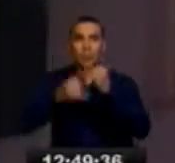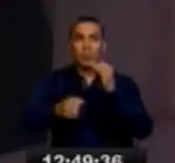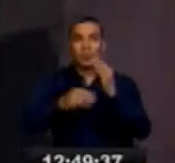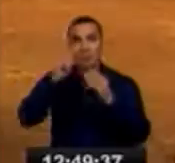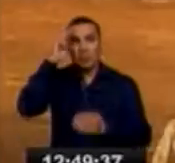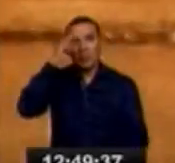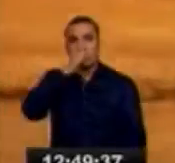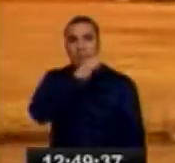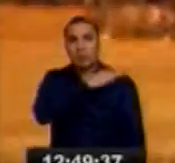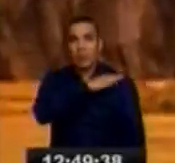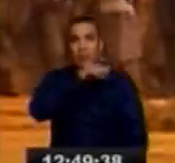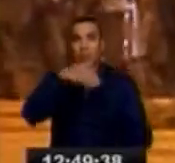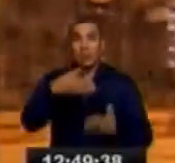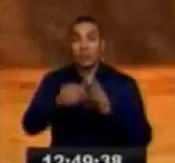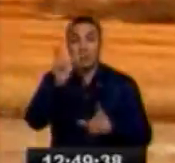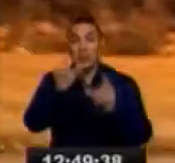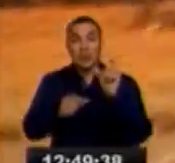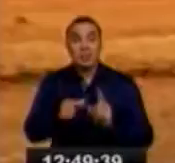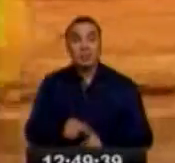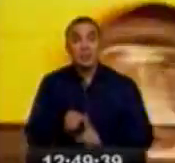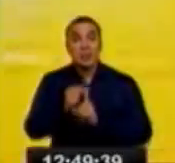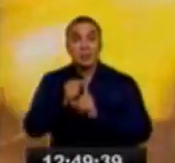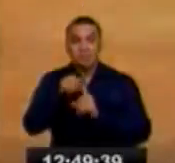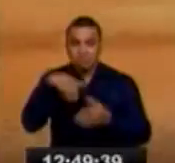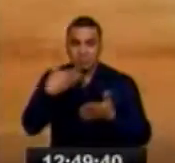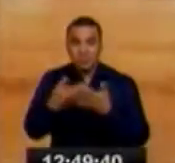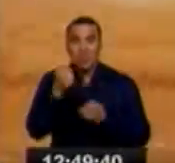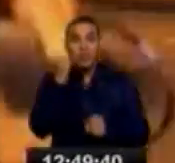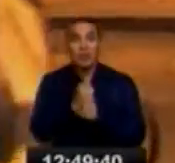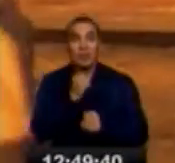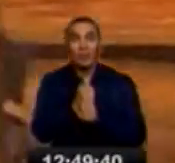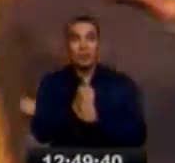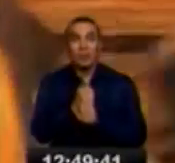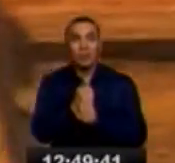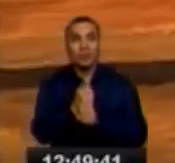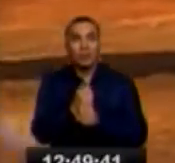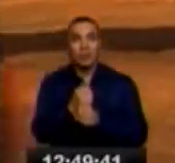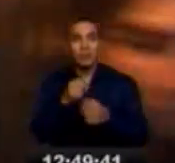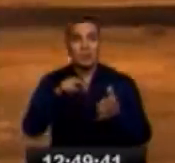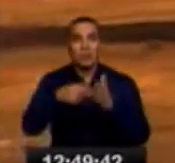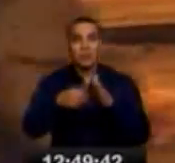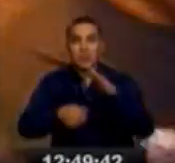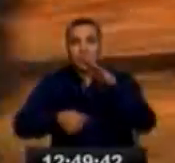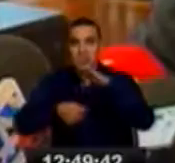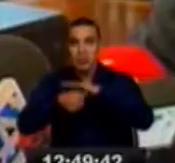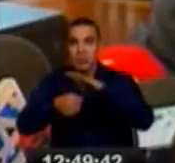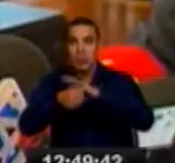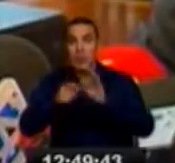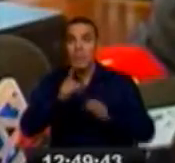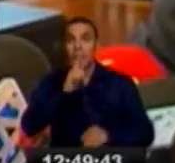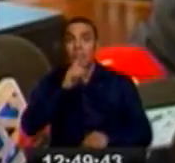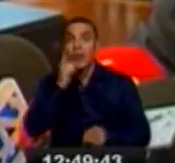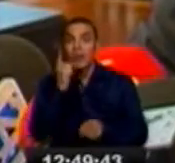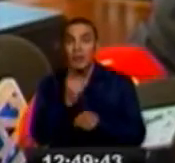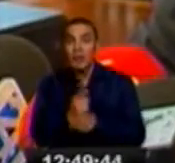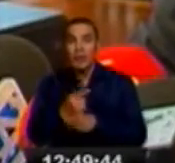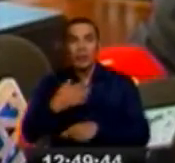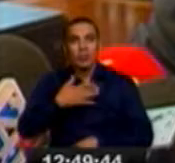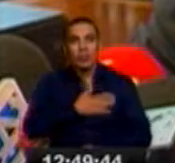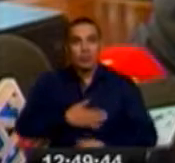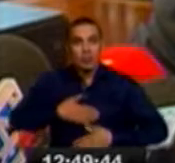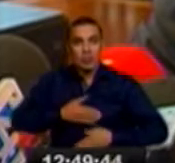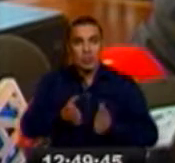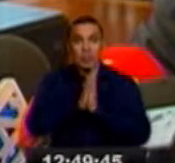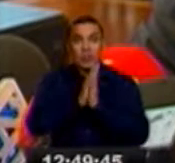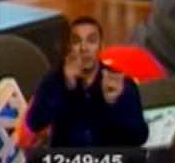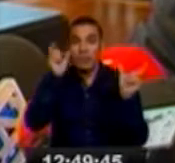militares de las unidades especiales que estuvieron en la operación rescate. Se está tapando la verdad de los hechos. Se ha hecho el requerimiento por parte de la Fiscalía